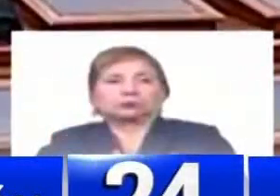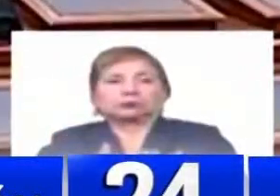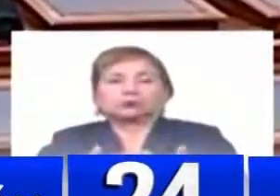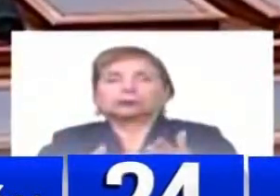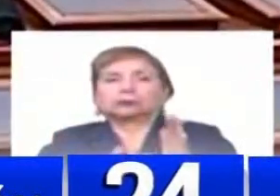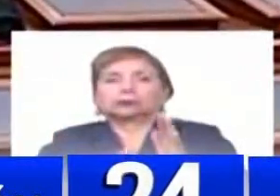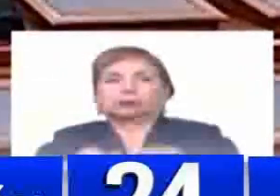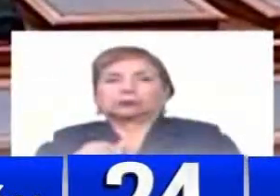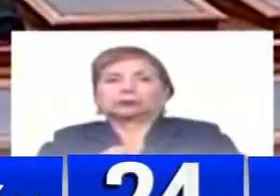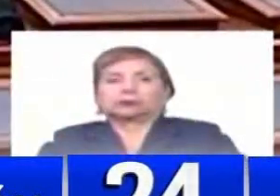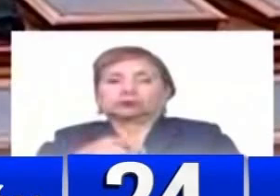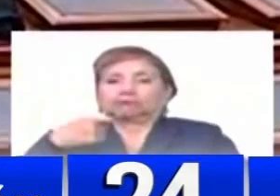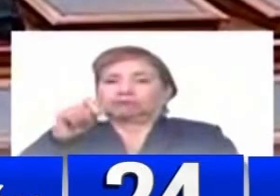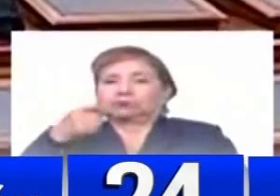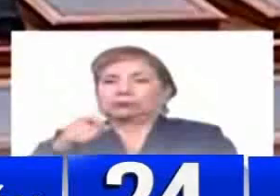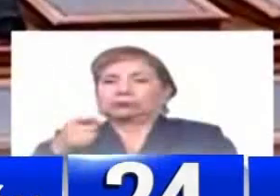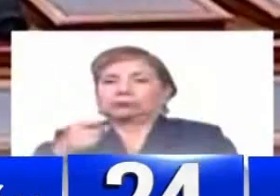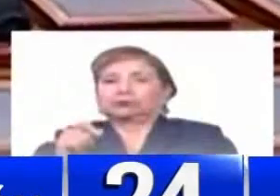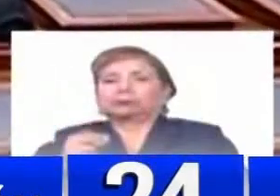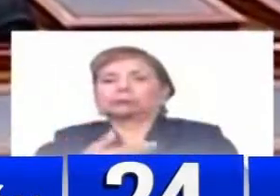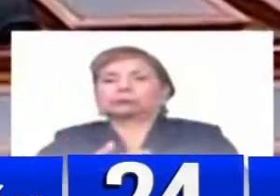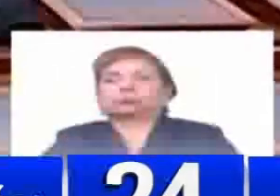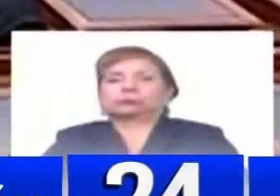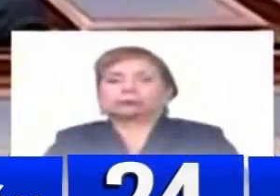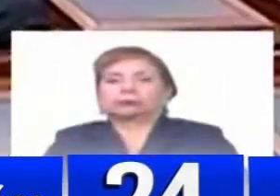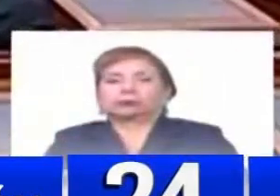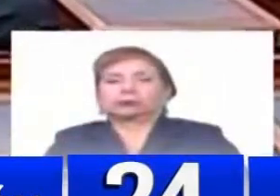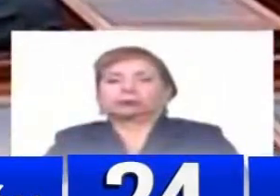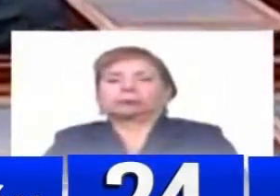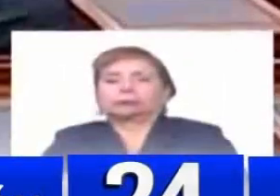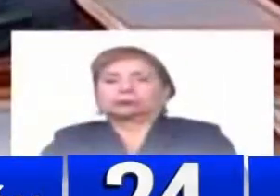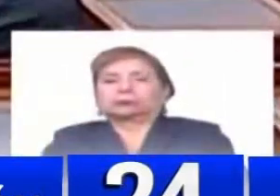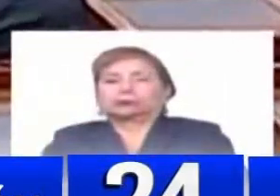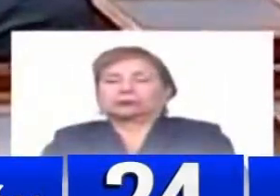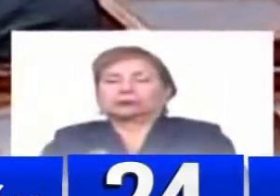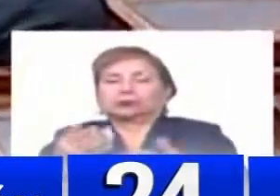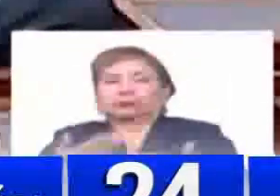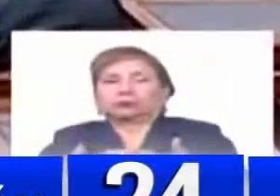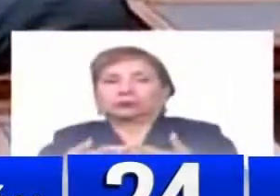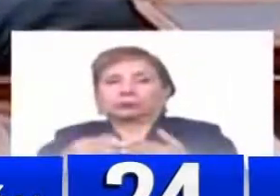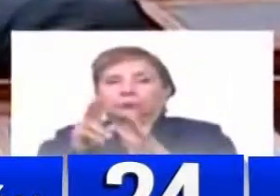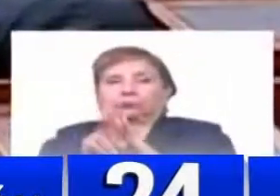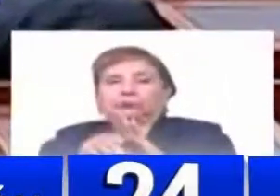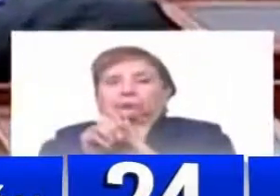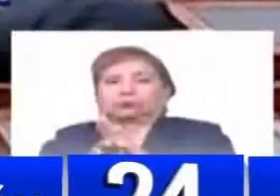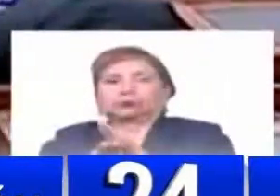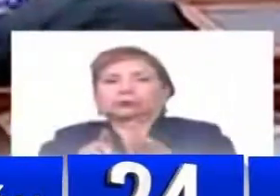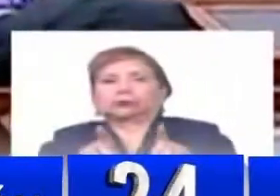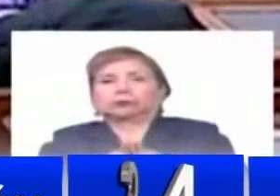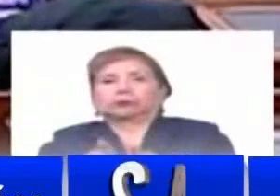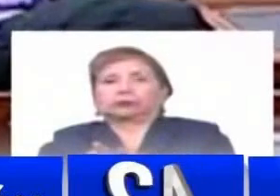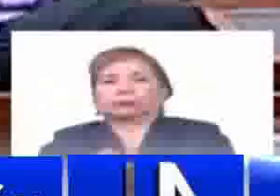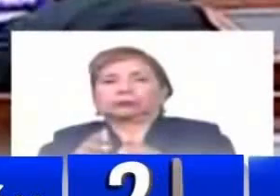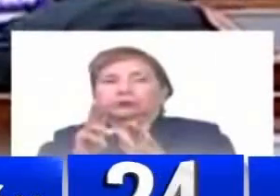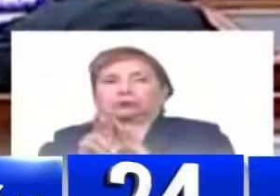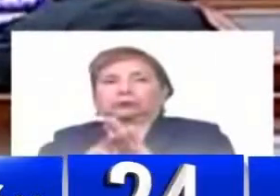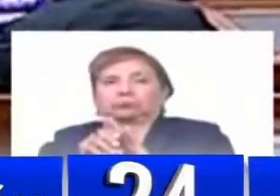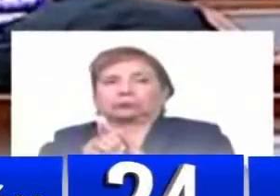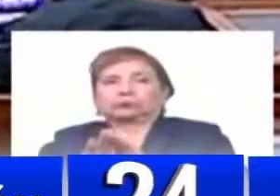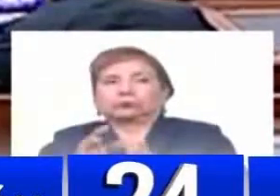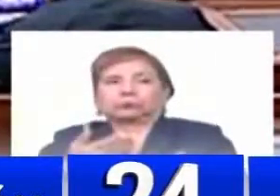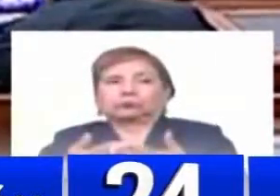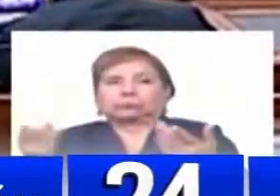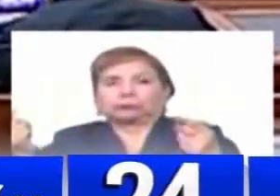Nación. Benavides pidió que se reprograme la citación para la próxima semana y también que se le envíe la agenda con